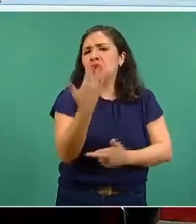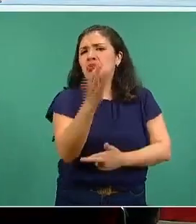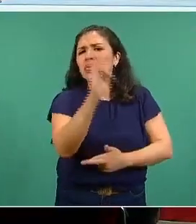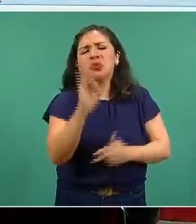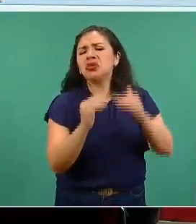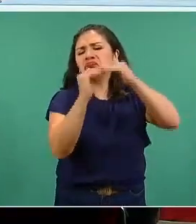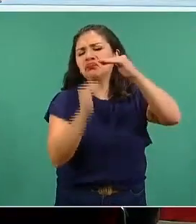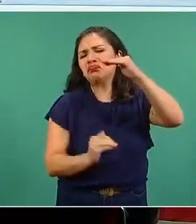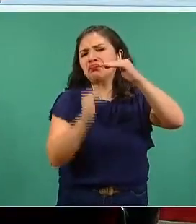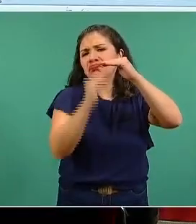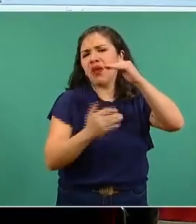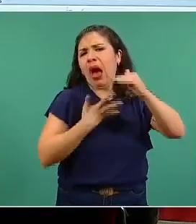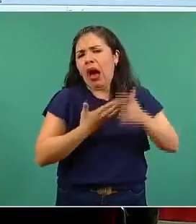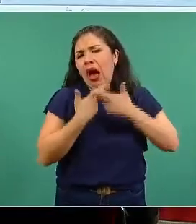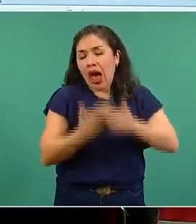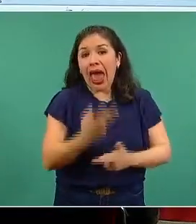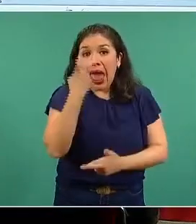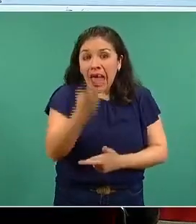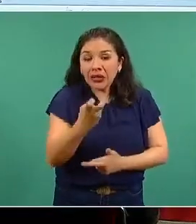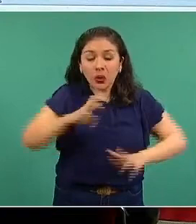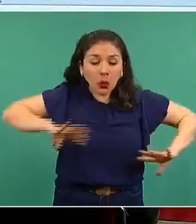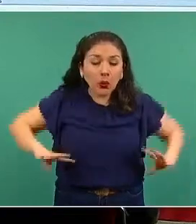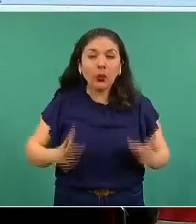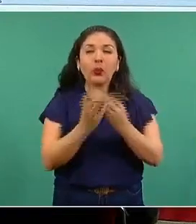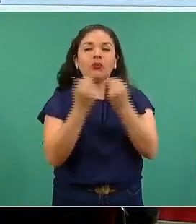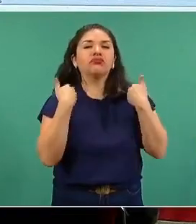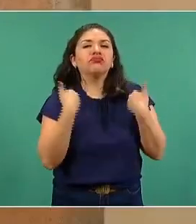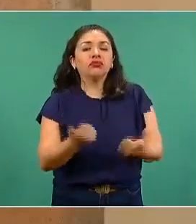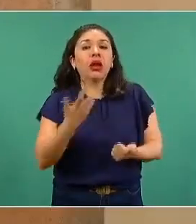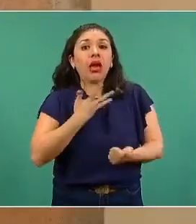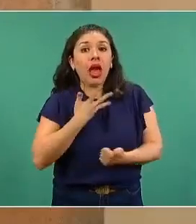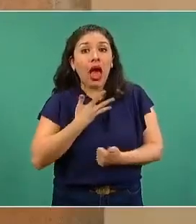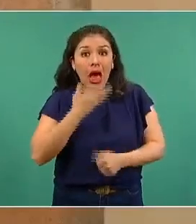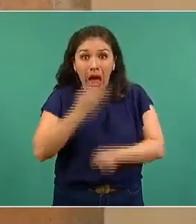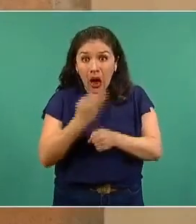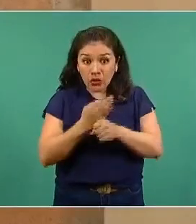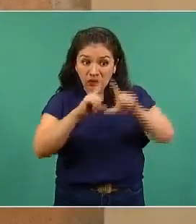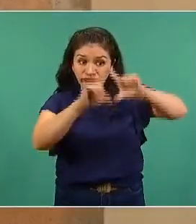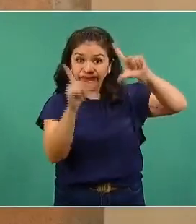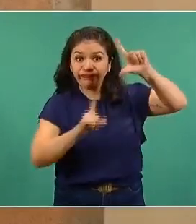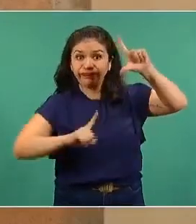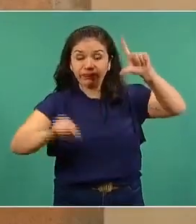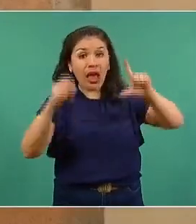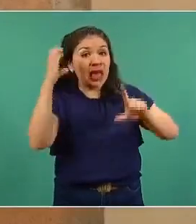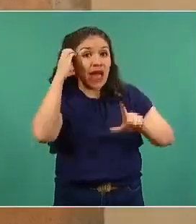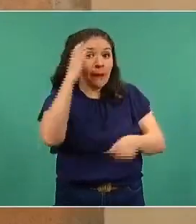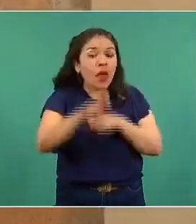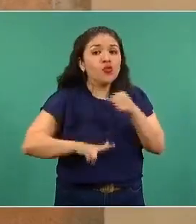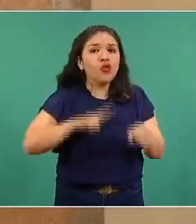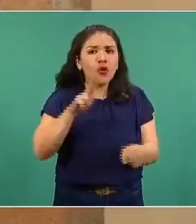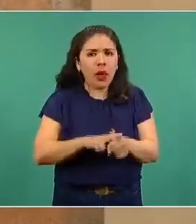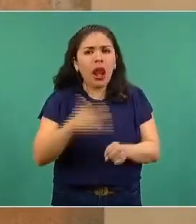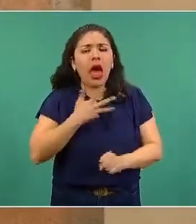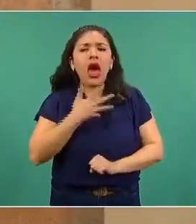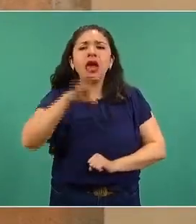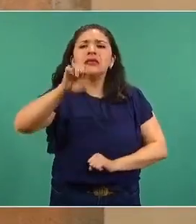de ocupación. Esto nos dice en un total que tenemos a nivel nacional en camas generales